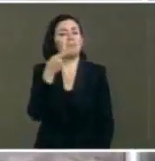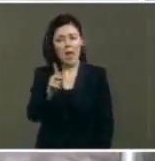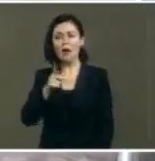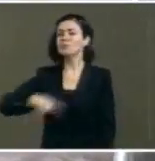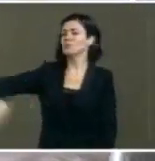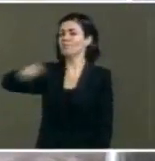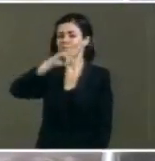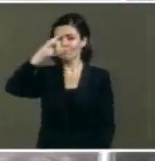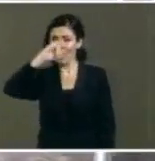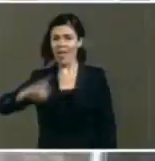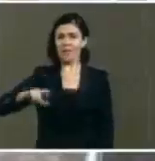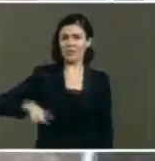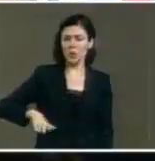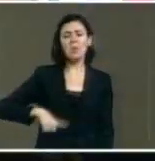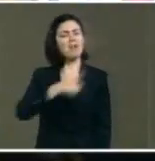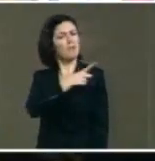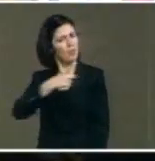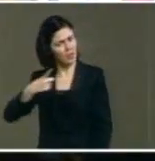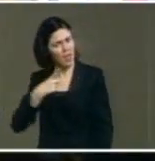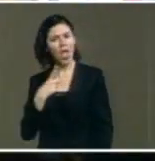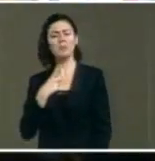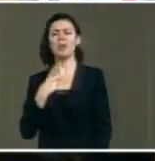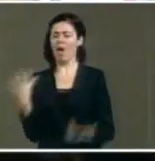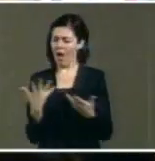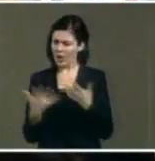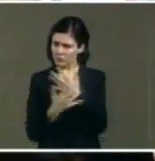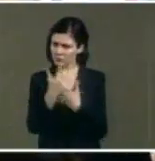autoridades que cumplamos con nuestro deber.